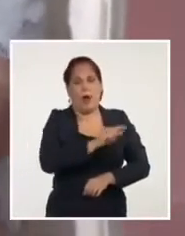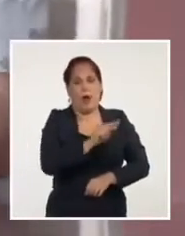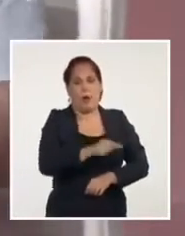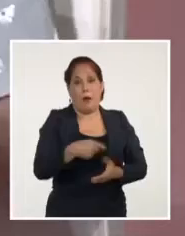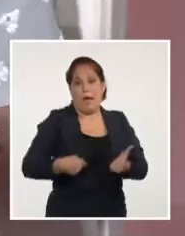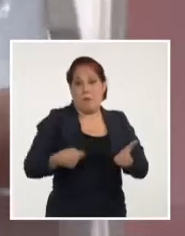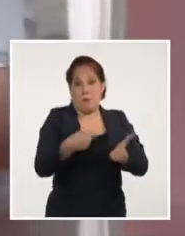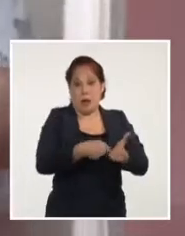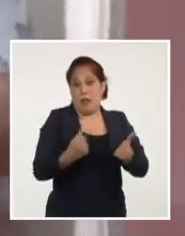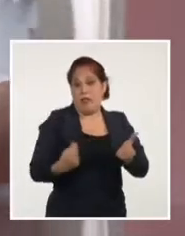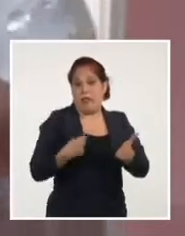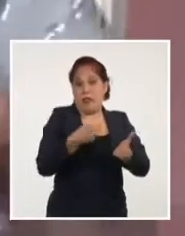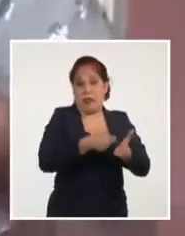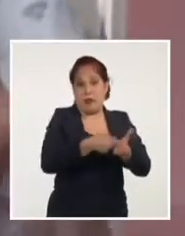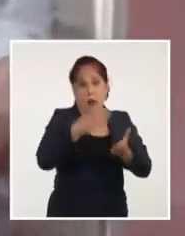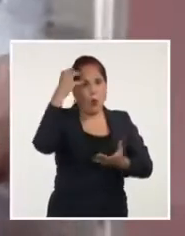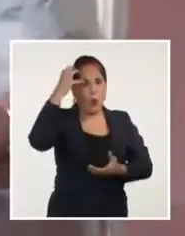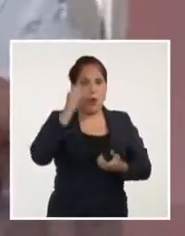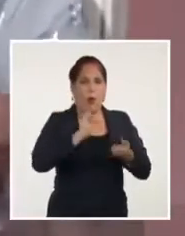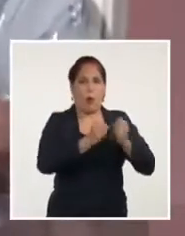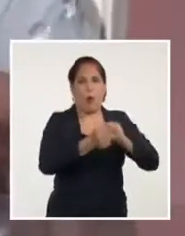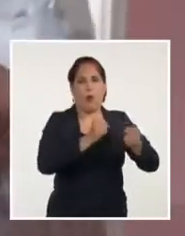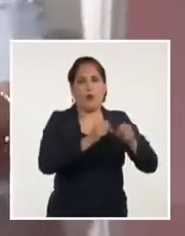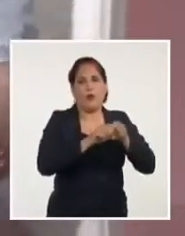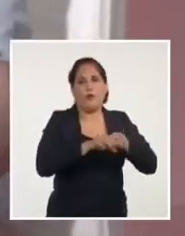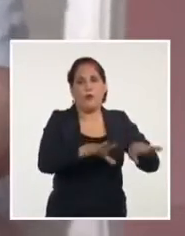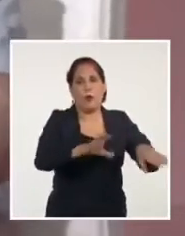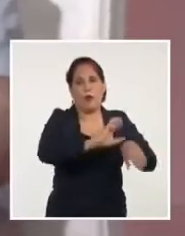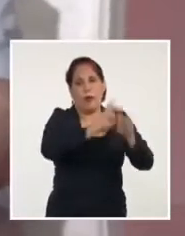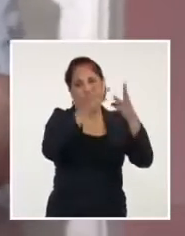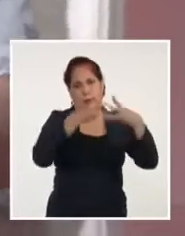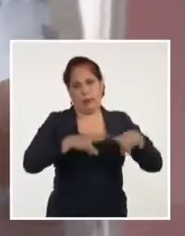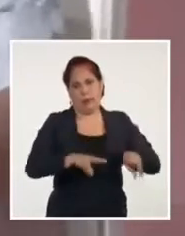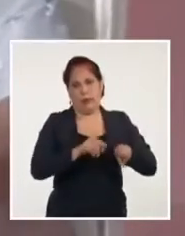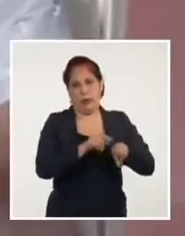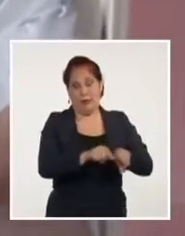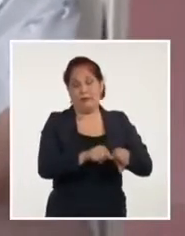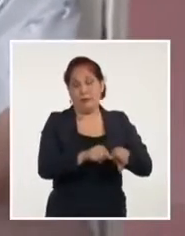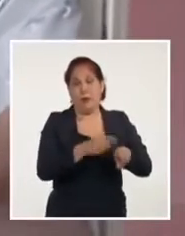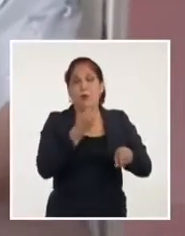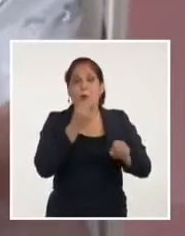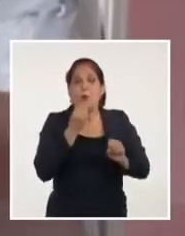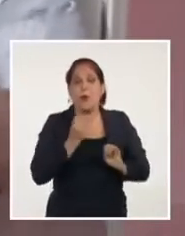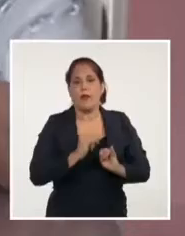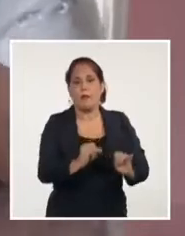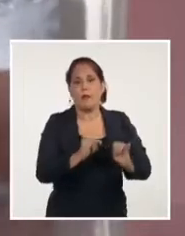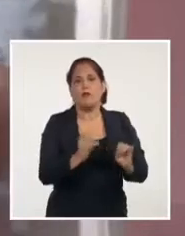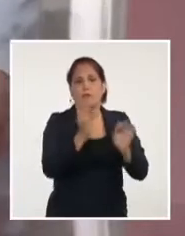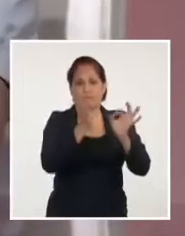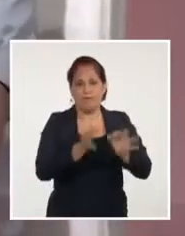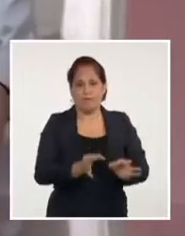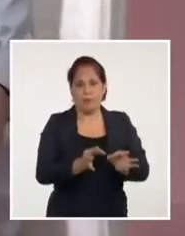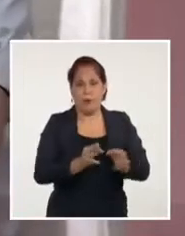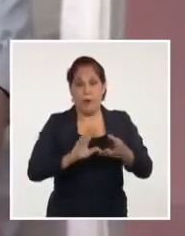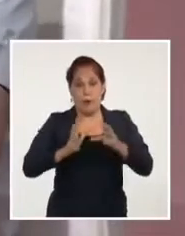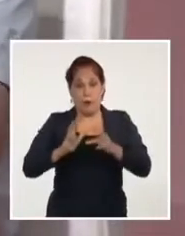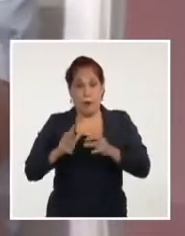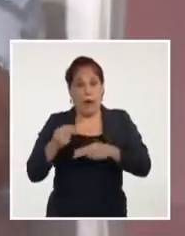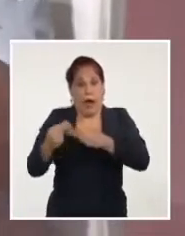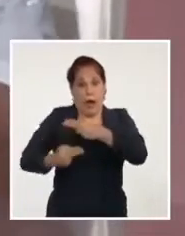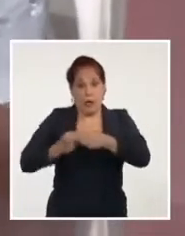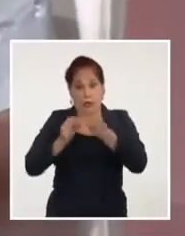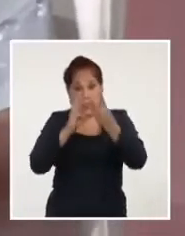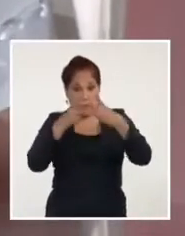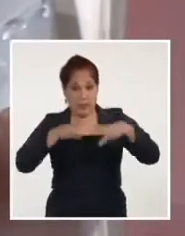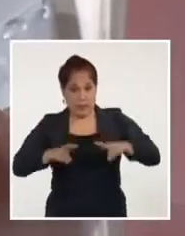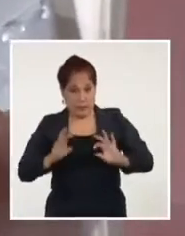pone el dinero es quien controla lo que por ahí fluye o no como forma de información. Y las maneras de construir esa